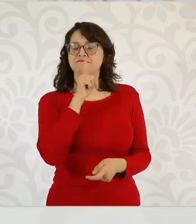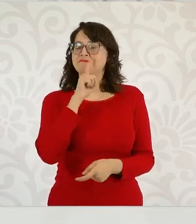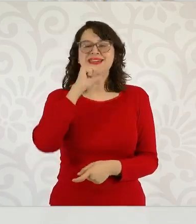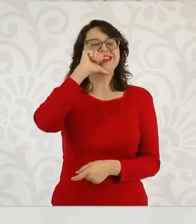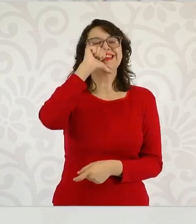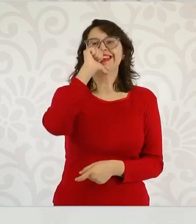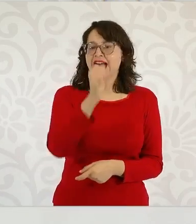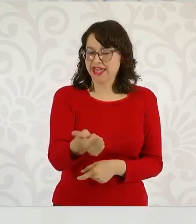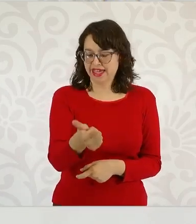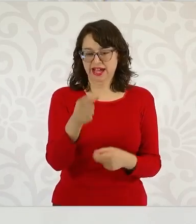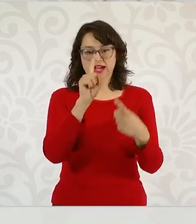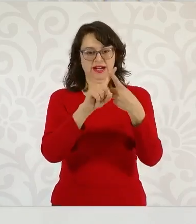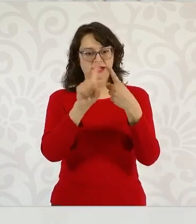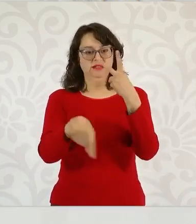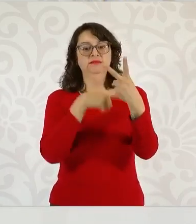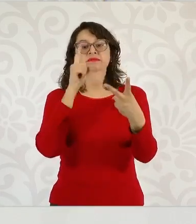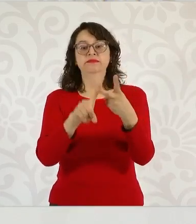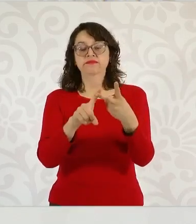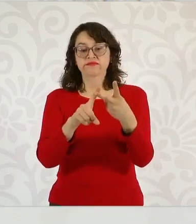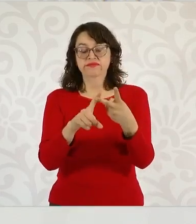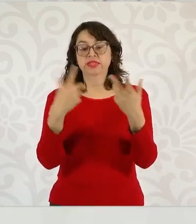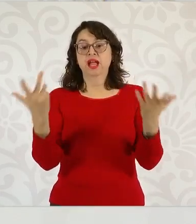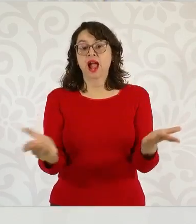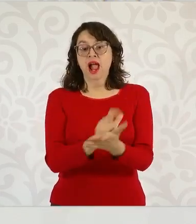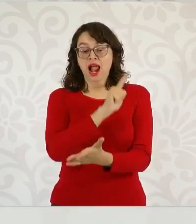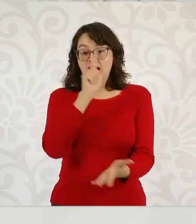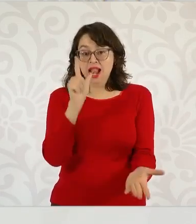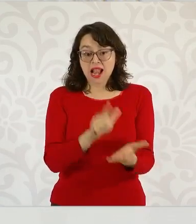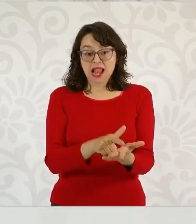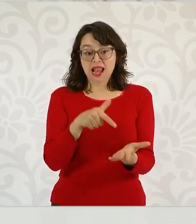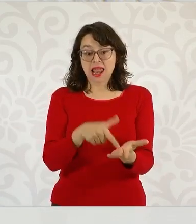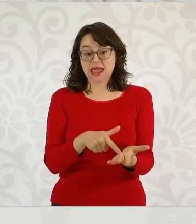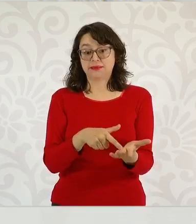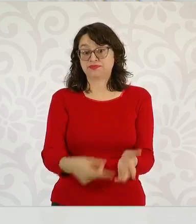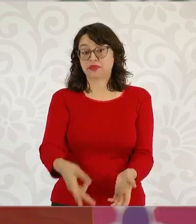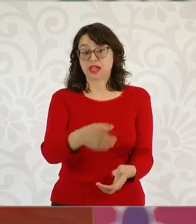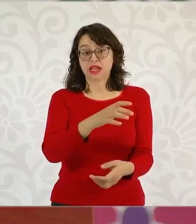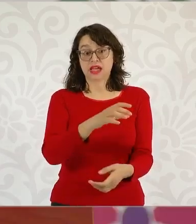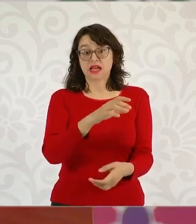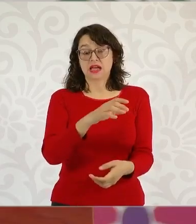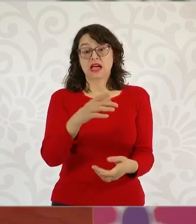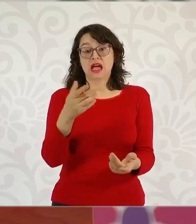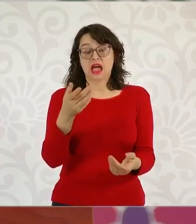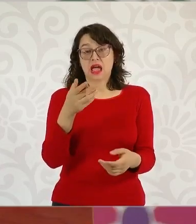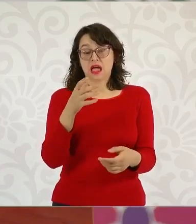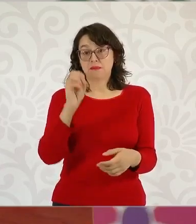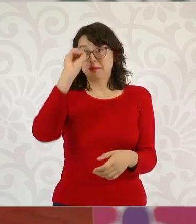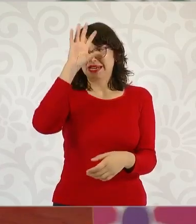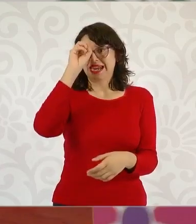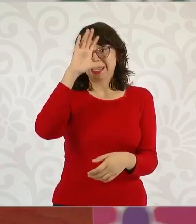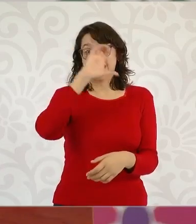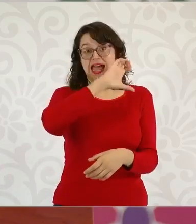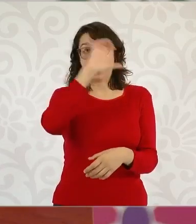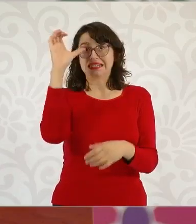la reforma constitucional, si hubiera pasado como tal, hubiera afectado minería, que